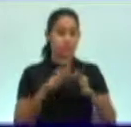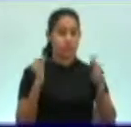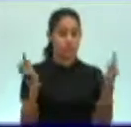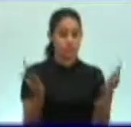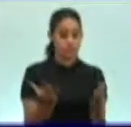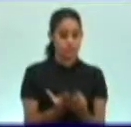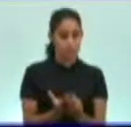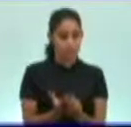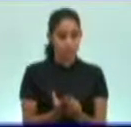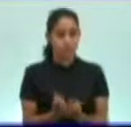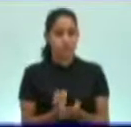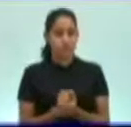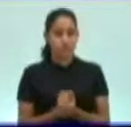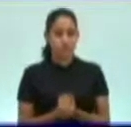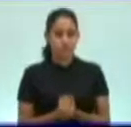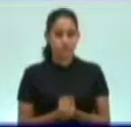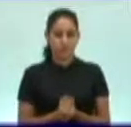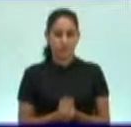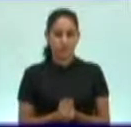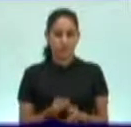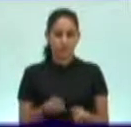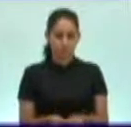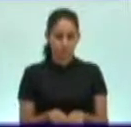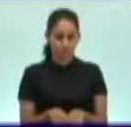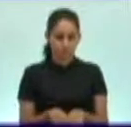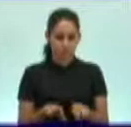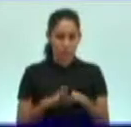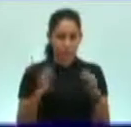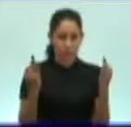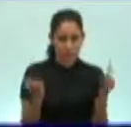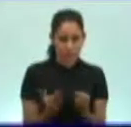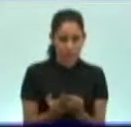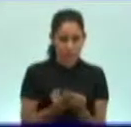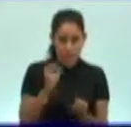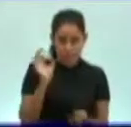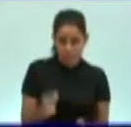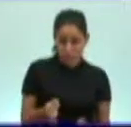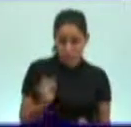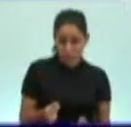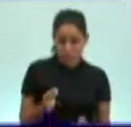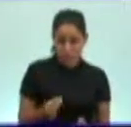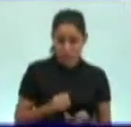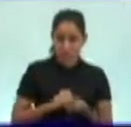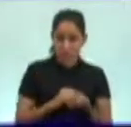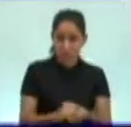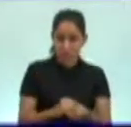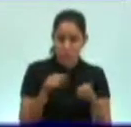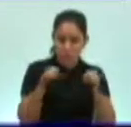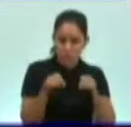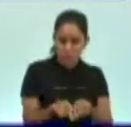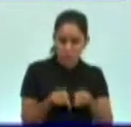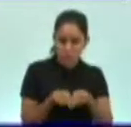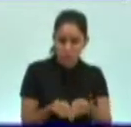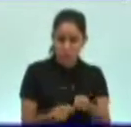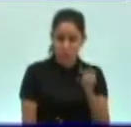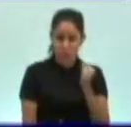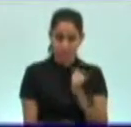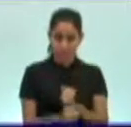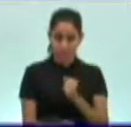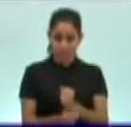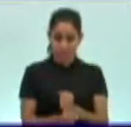las familias que tanto nos acompañan y que tanto apoyan el trabajo de la